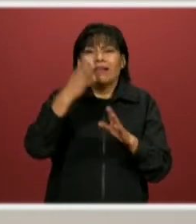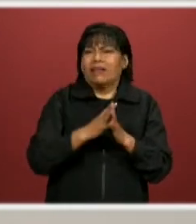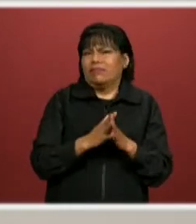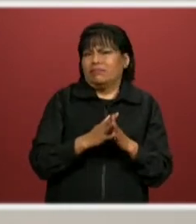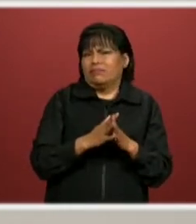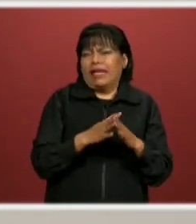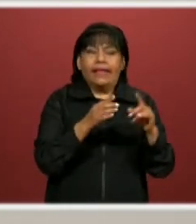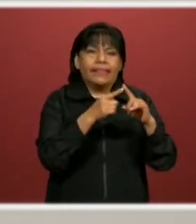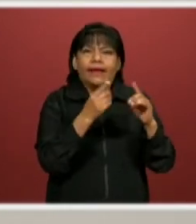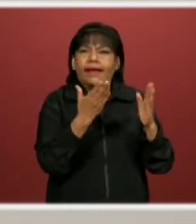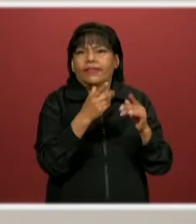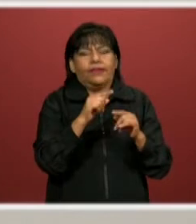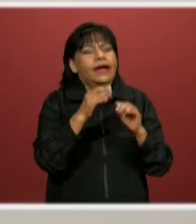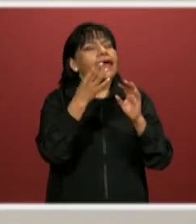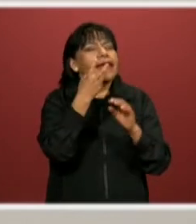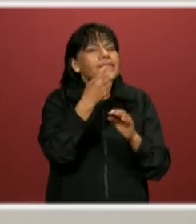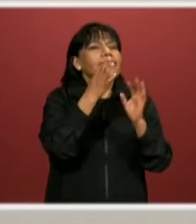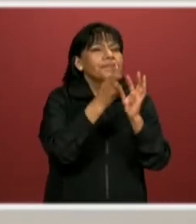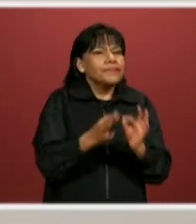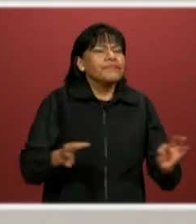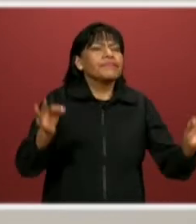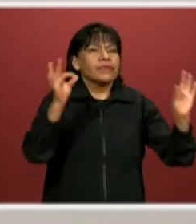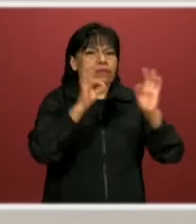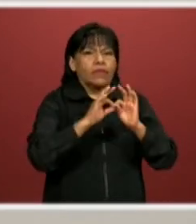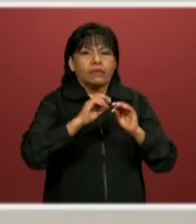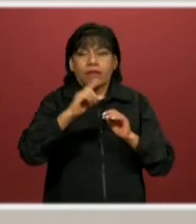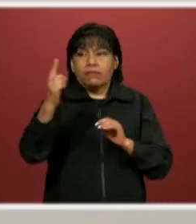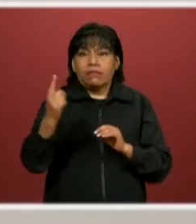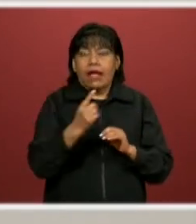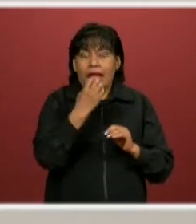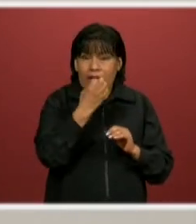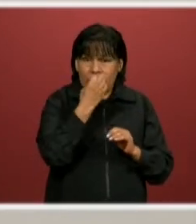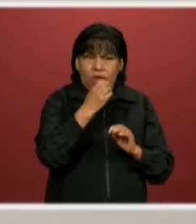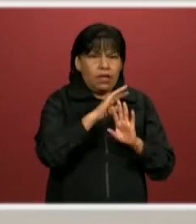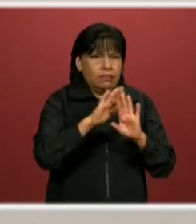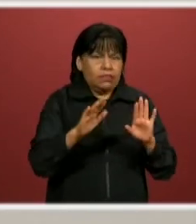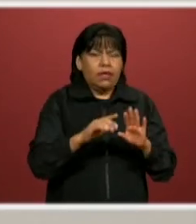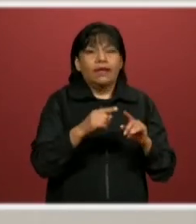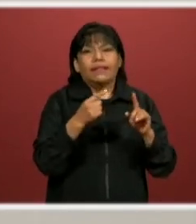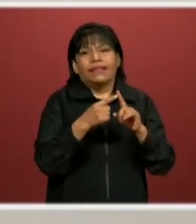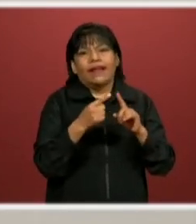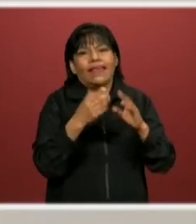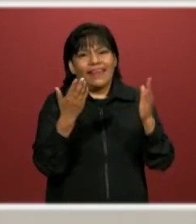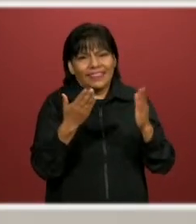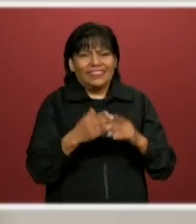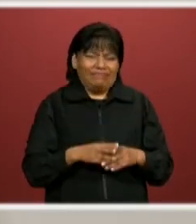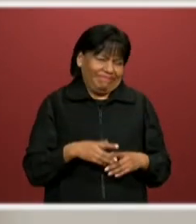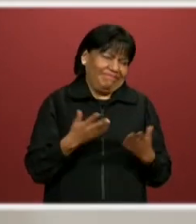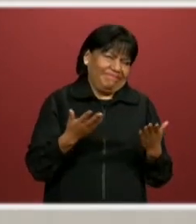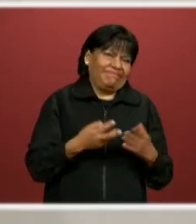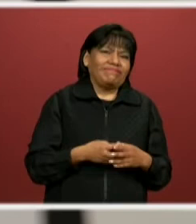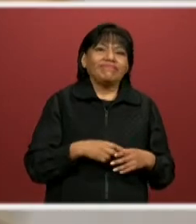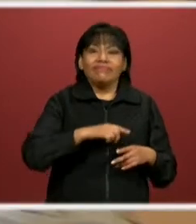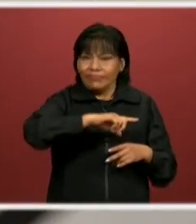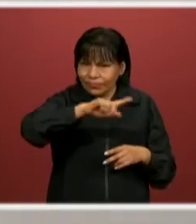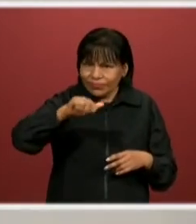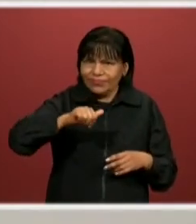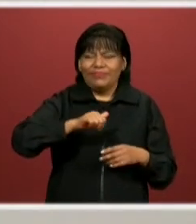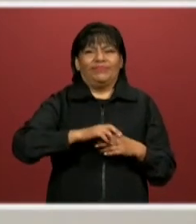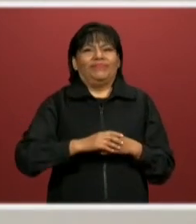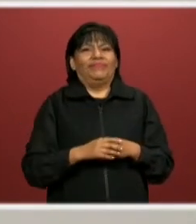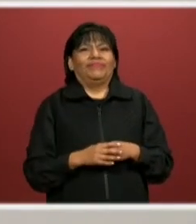la tarea entonces es muy importante que lleguemos de la escuela y hagamos la tarea les paso ese tipo después de